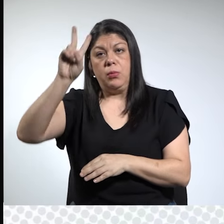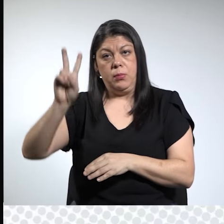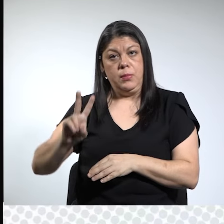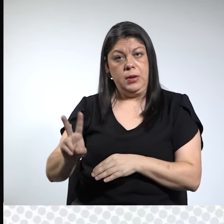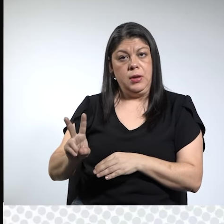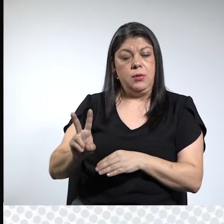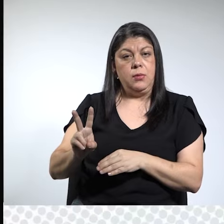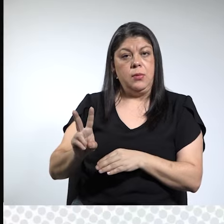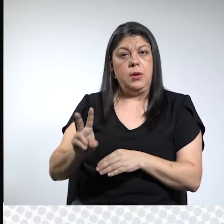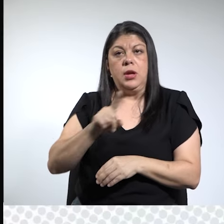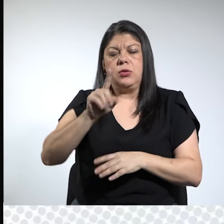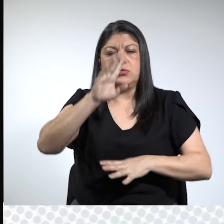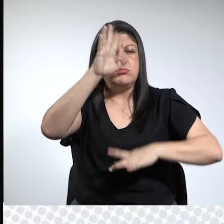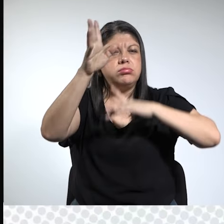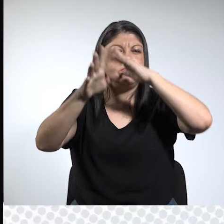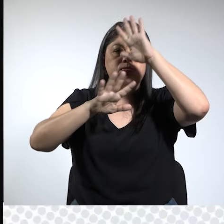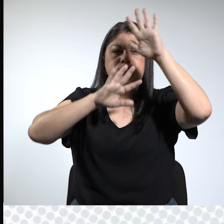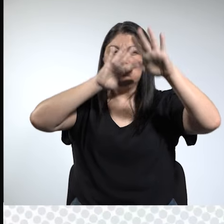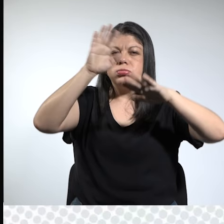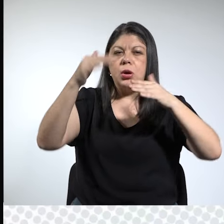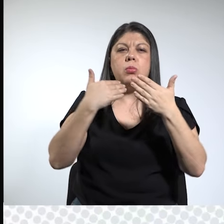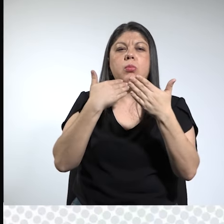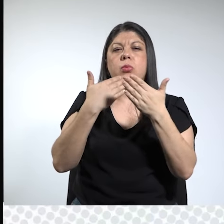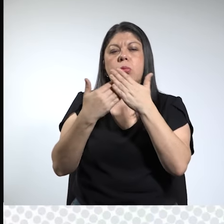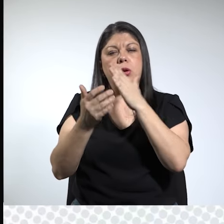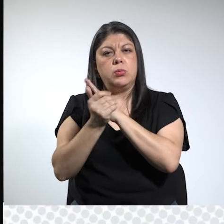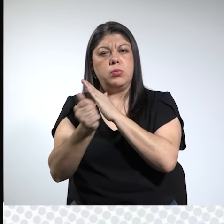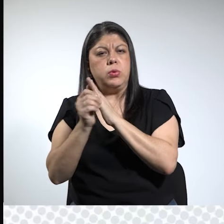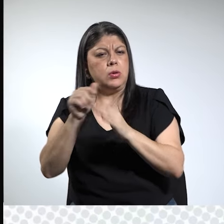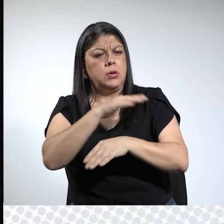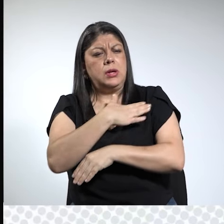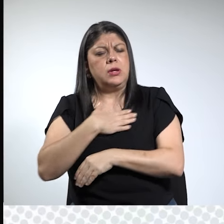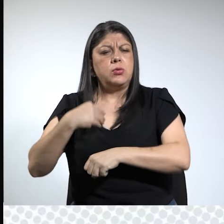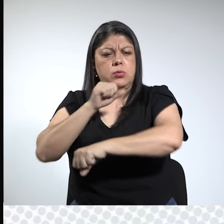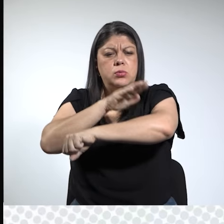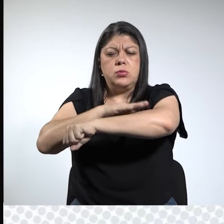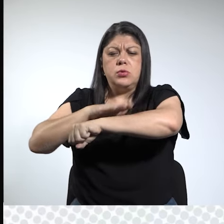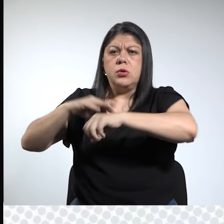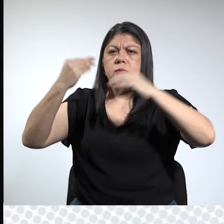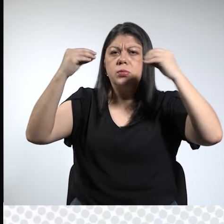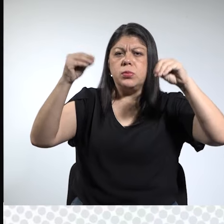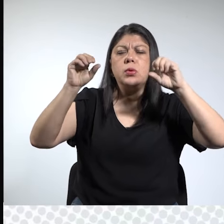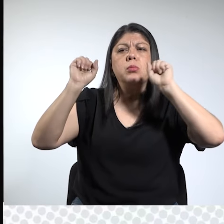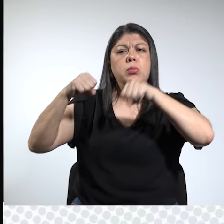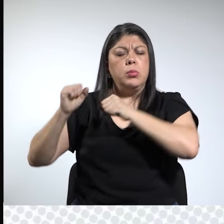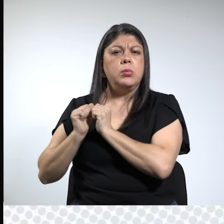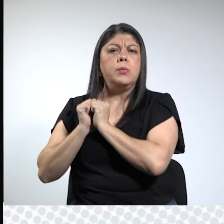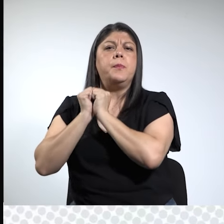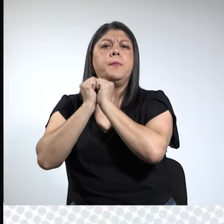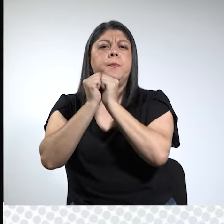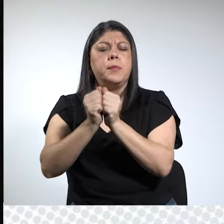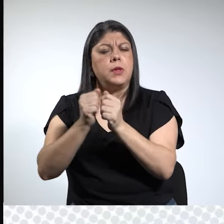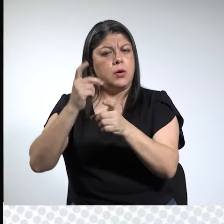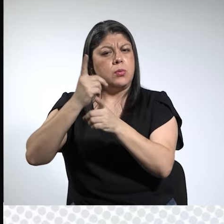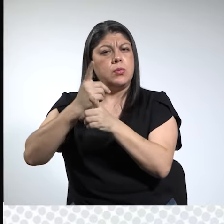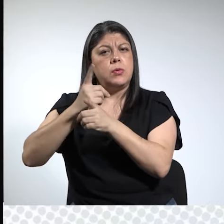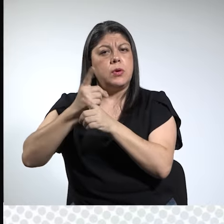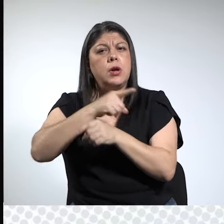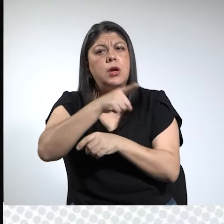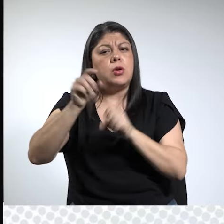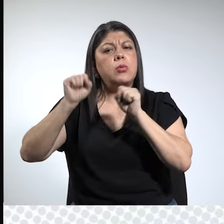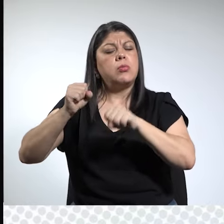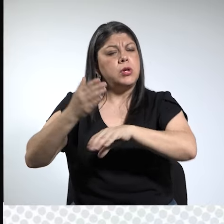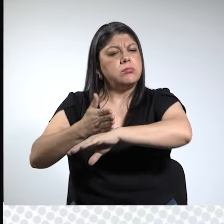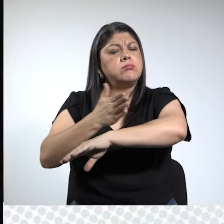Venezuela, son creativos y son emprendedores en muchos casos. Si uno los acompaña adecuadamente, ellos